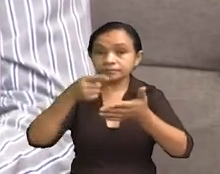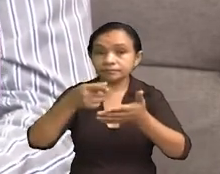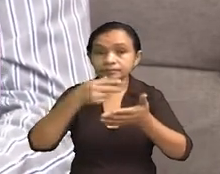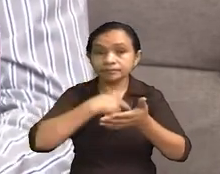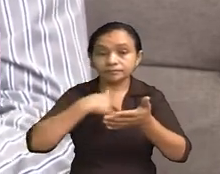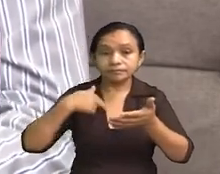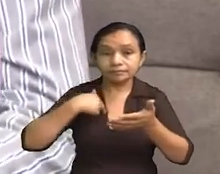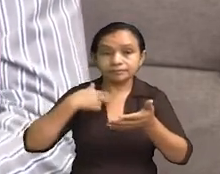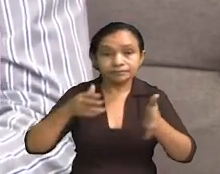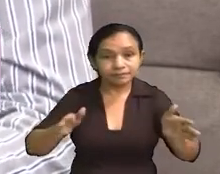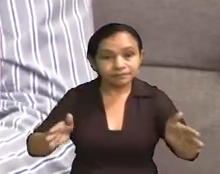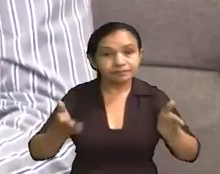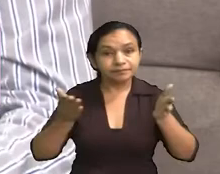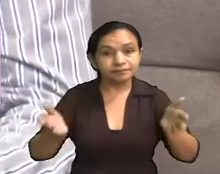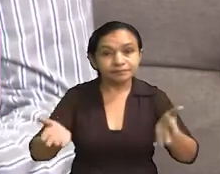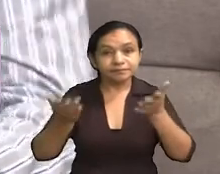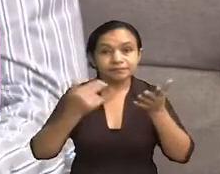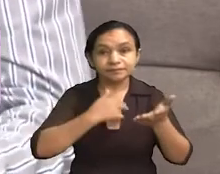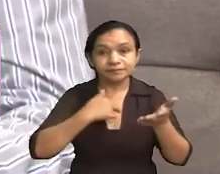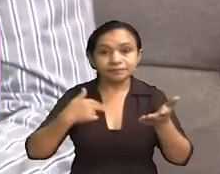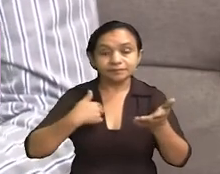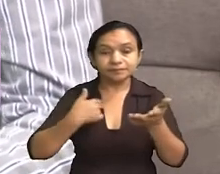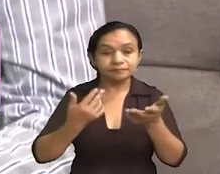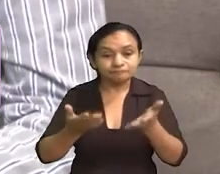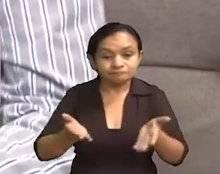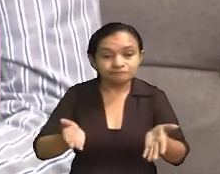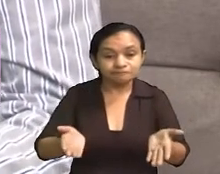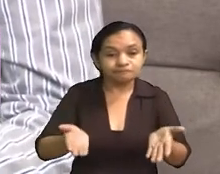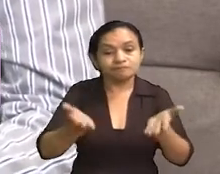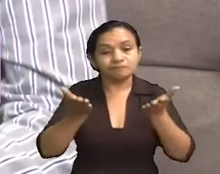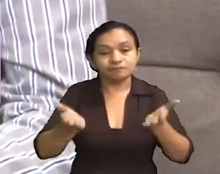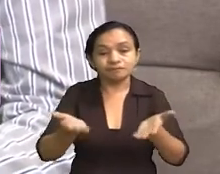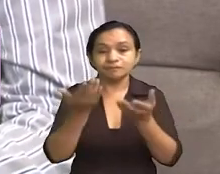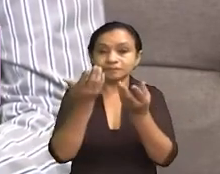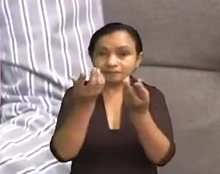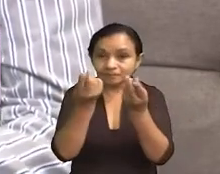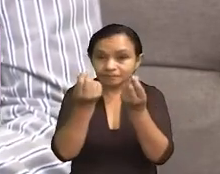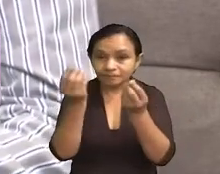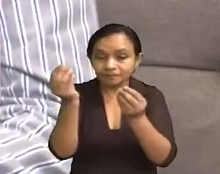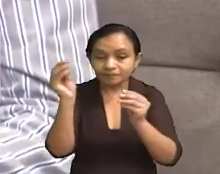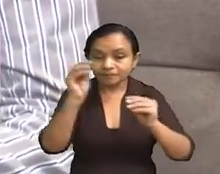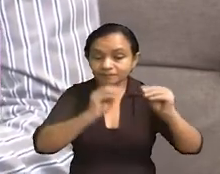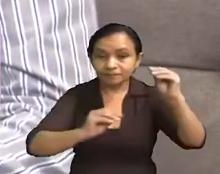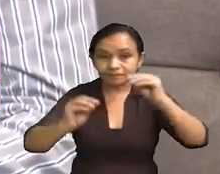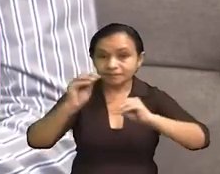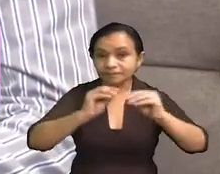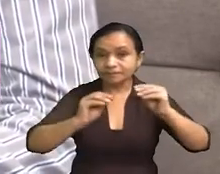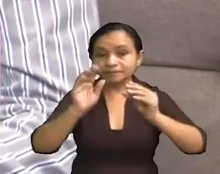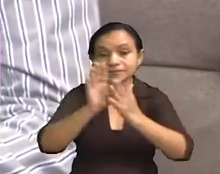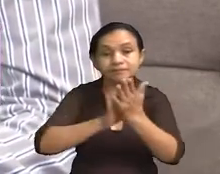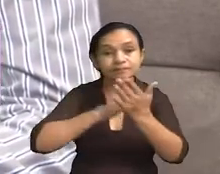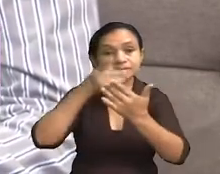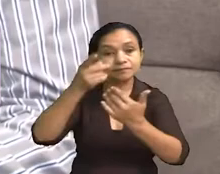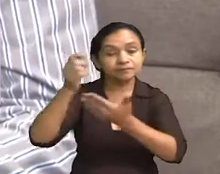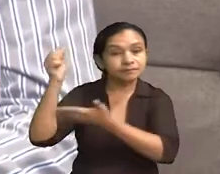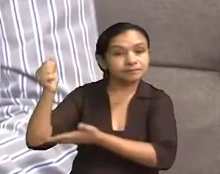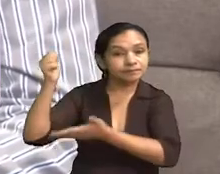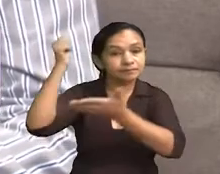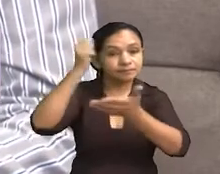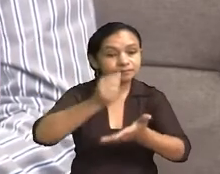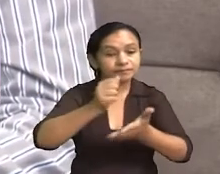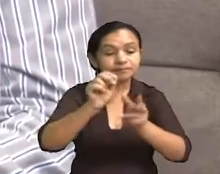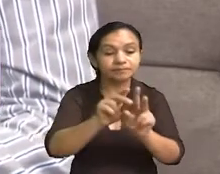reactivación, de dinamismo, de empuje, ¿sí?, de nuestra economía, es el programa de inversión pública que hemos